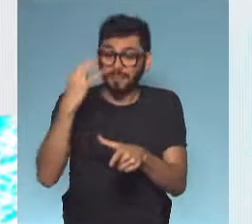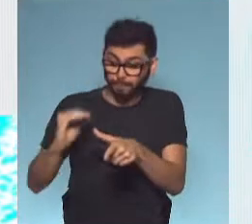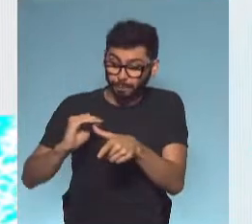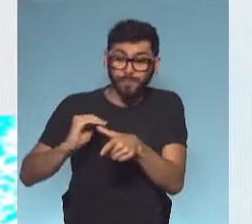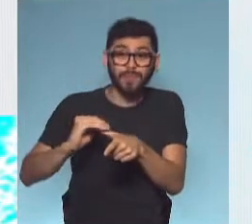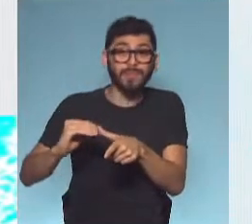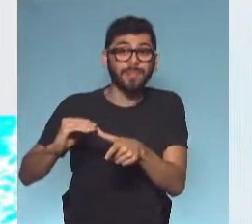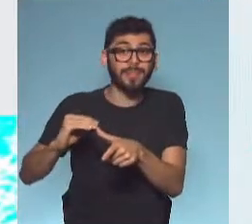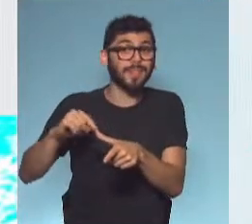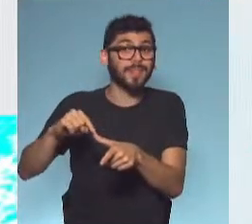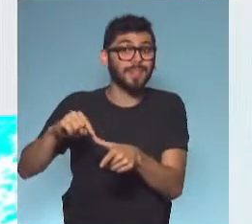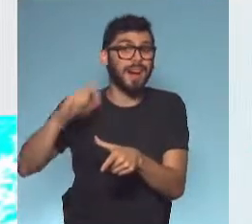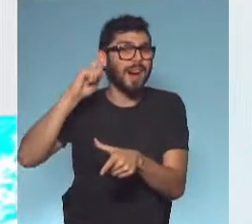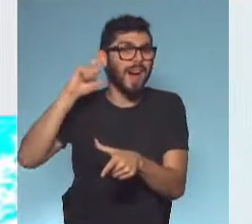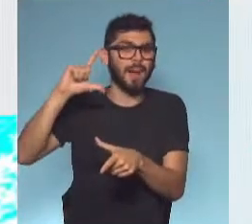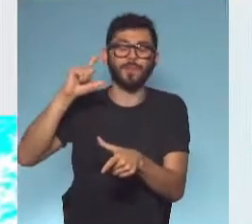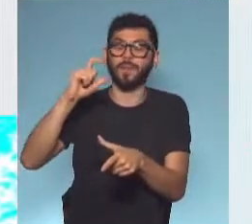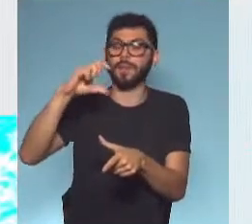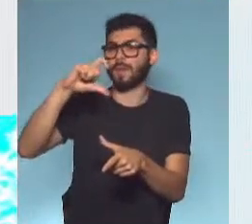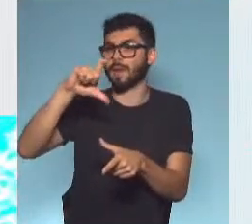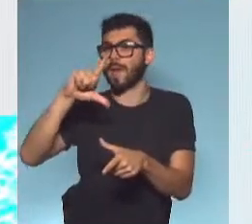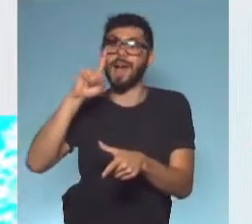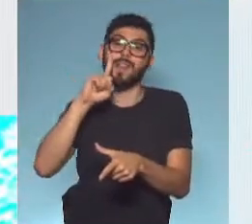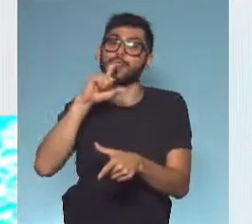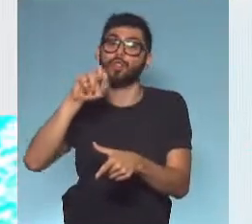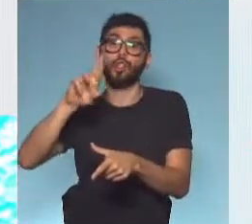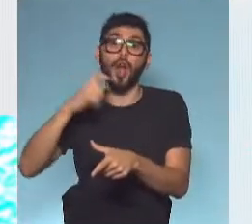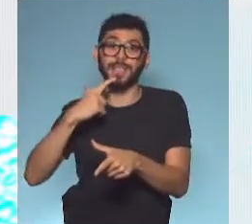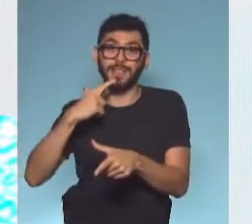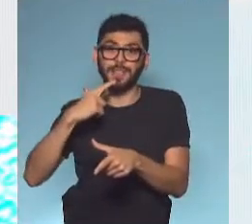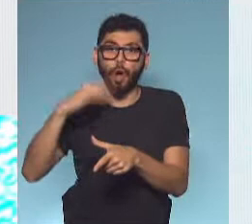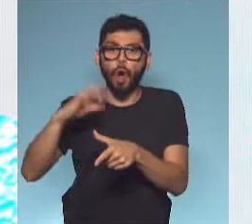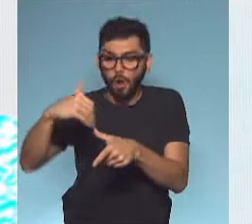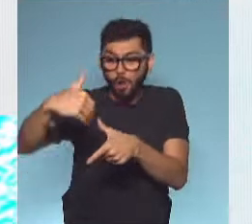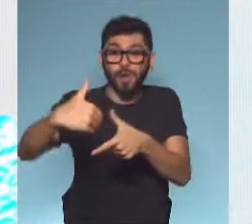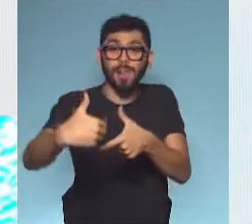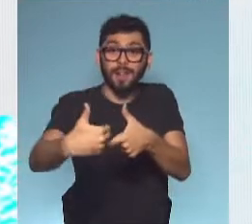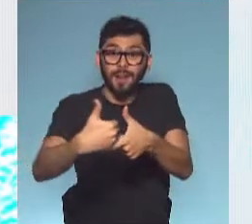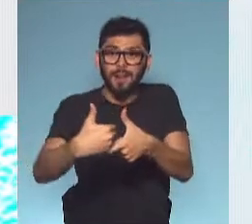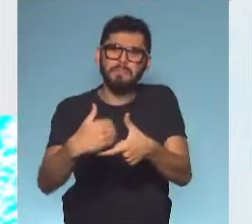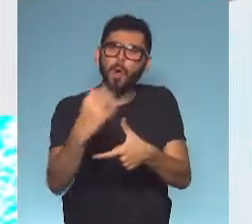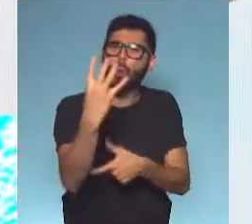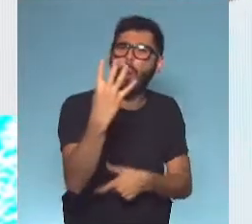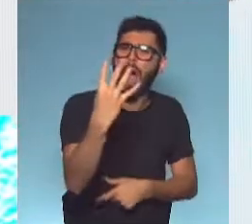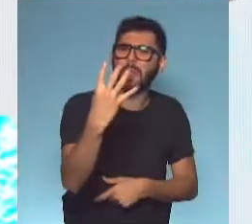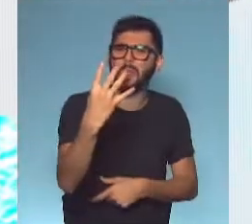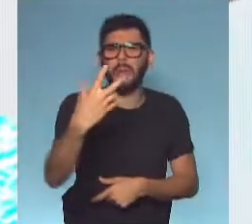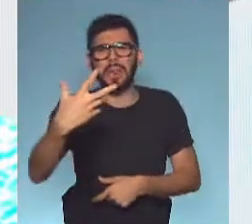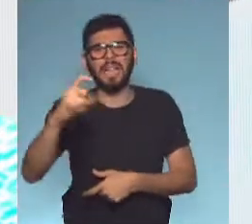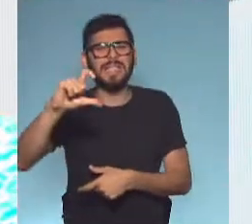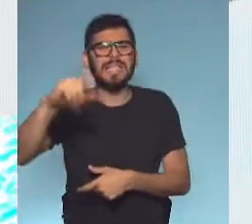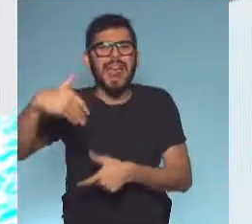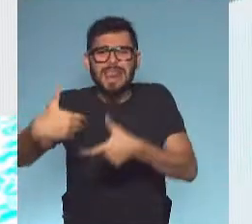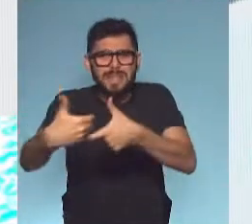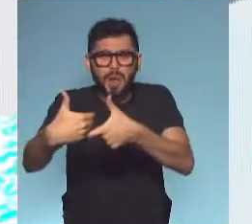sí. Y si es la zona G, está ahí aproximadamente 3-4 centímetros de la entrada del canal vaginal, por lo que no se necesitaría. Y